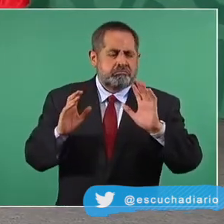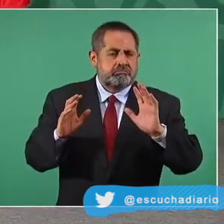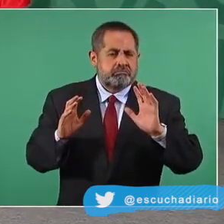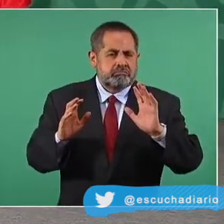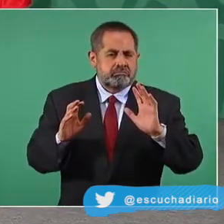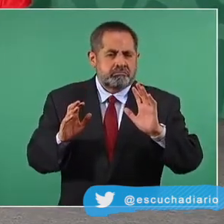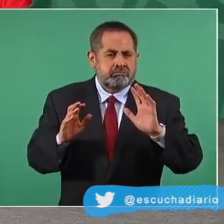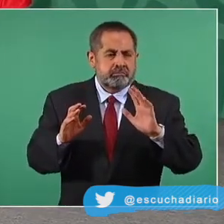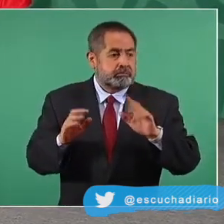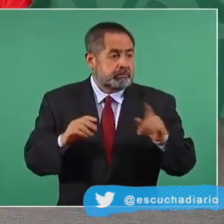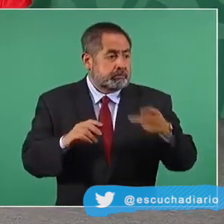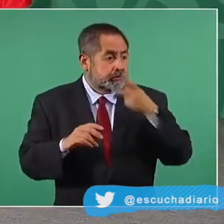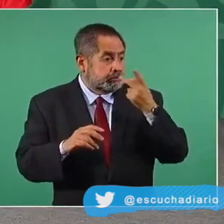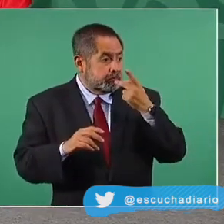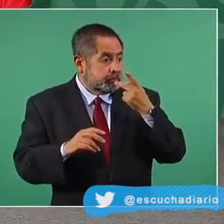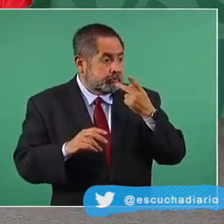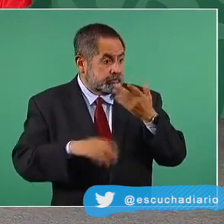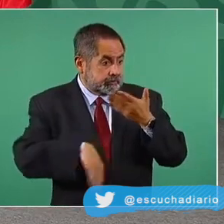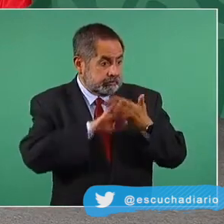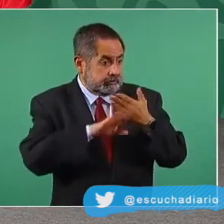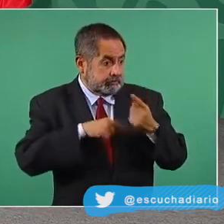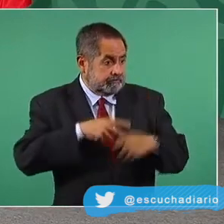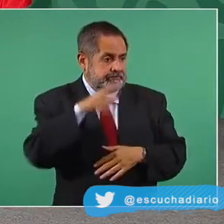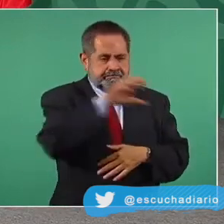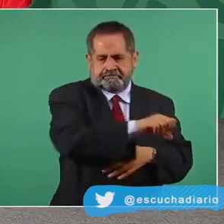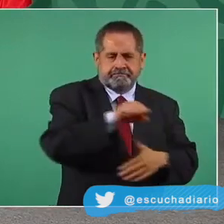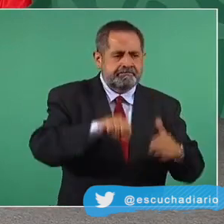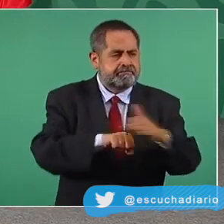se mete a la cárcel a opositores,